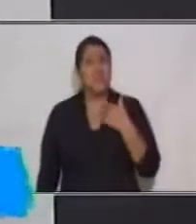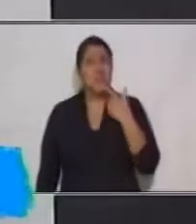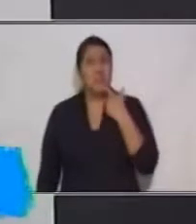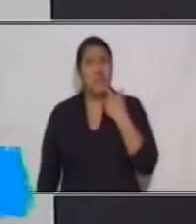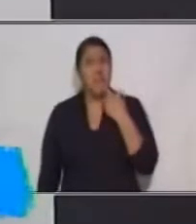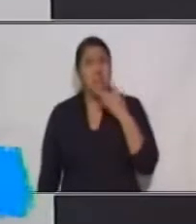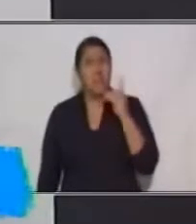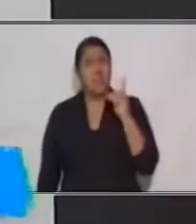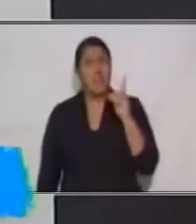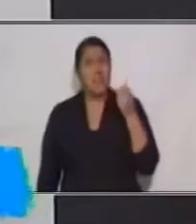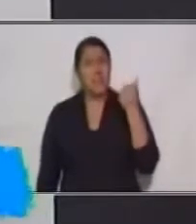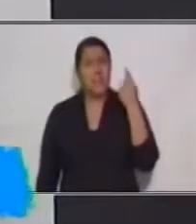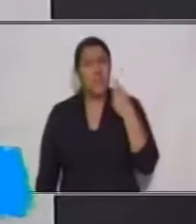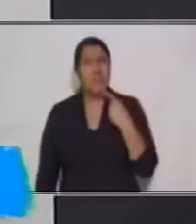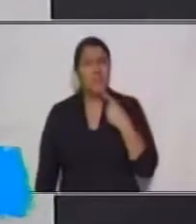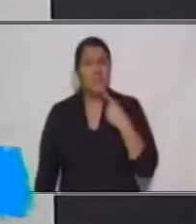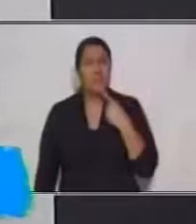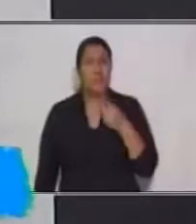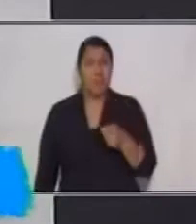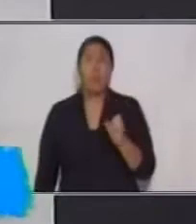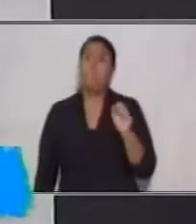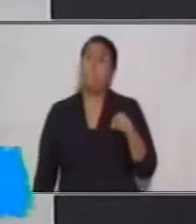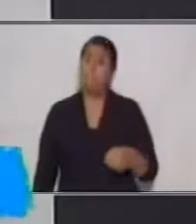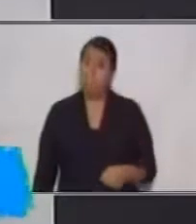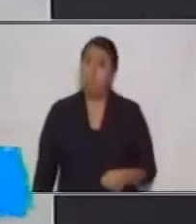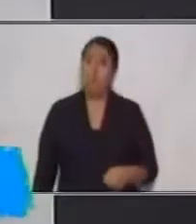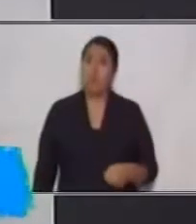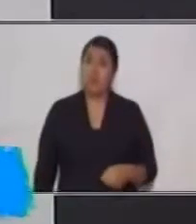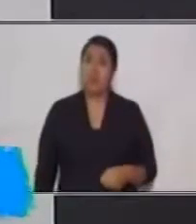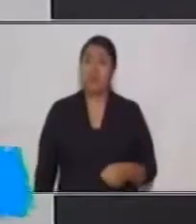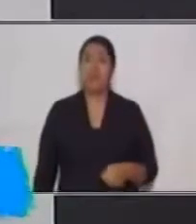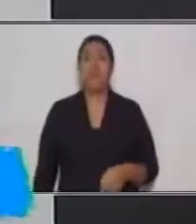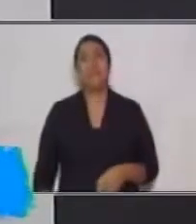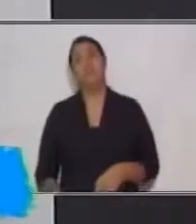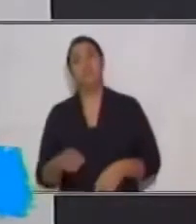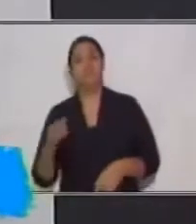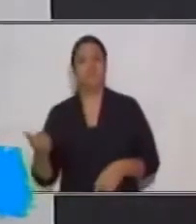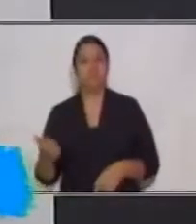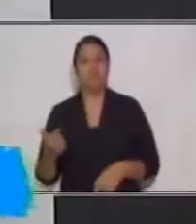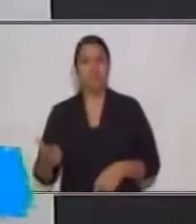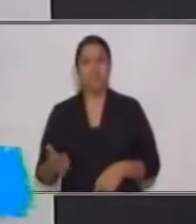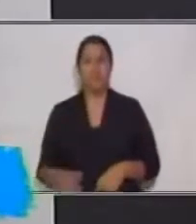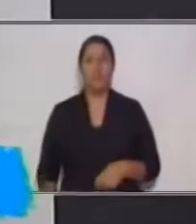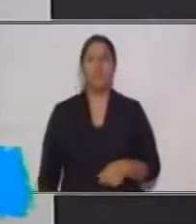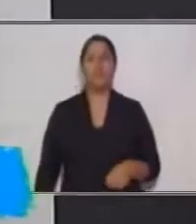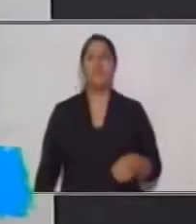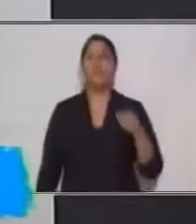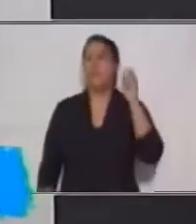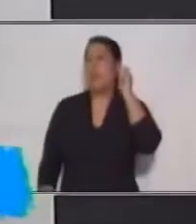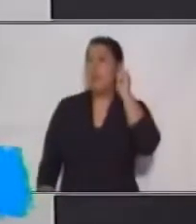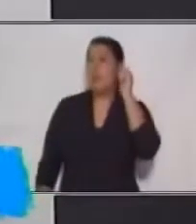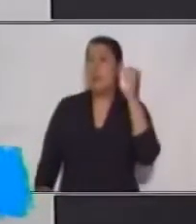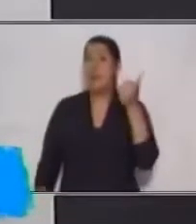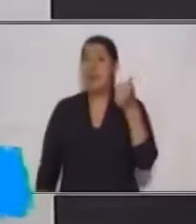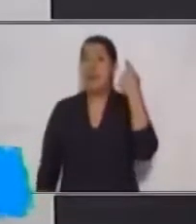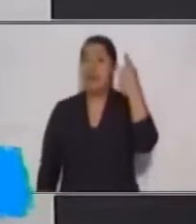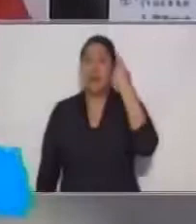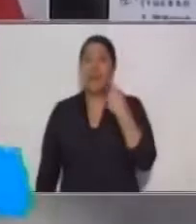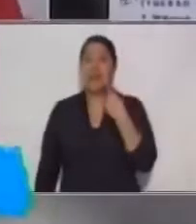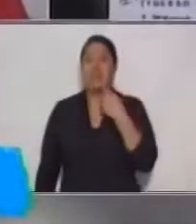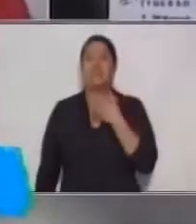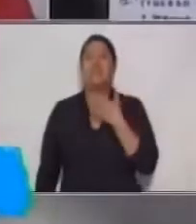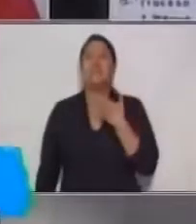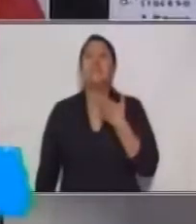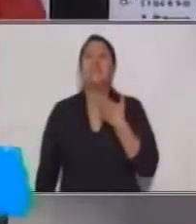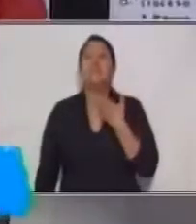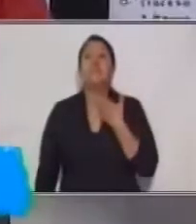entonces podemos identificar y podemos realizar ese sonido, das. Y por último si decimos gas, que ya utilizamos la lengua pero